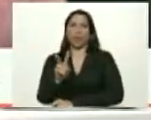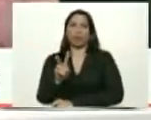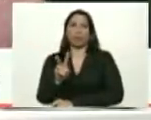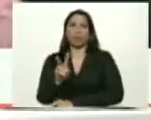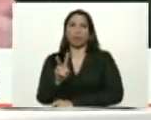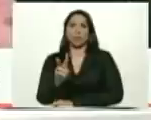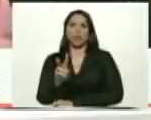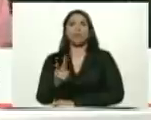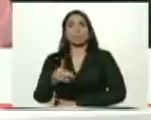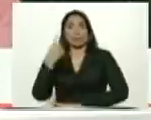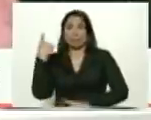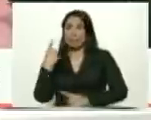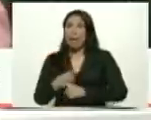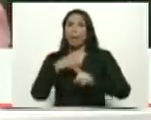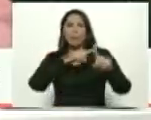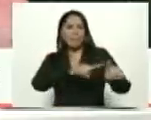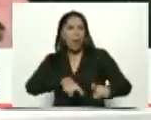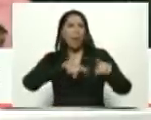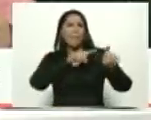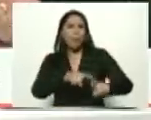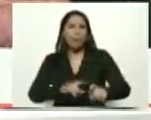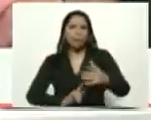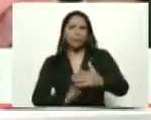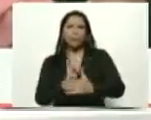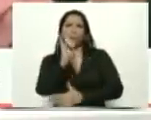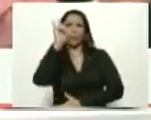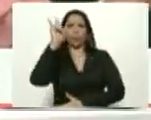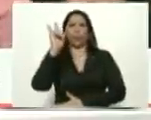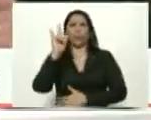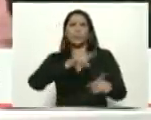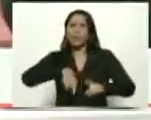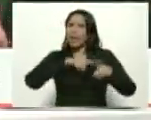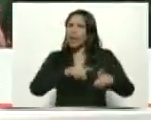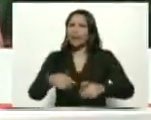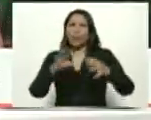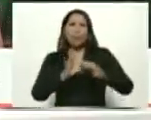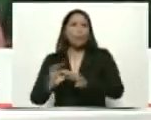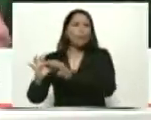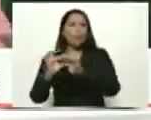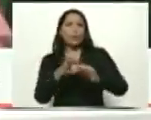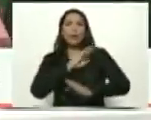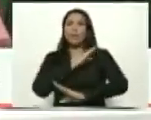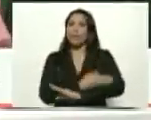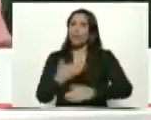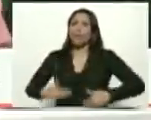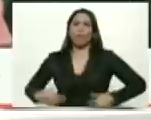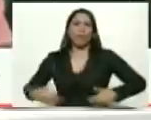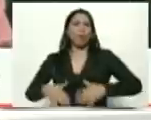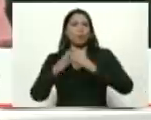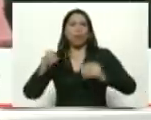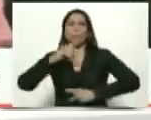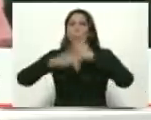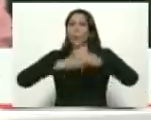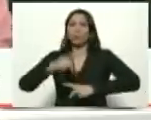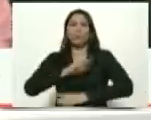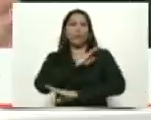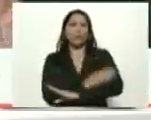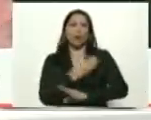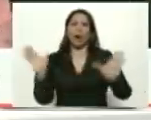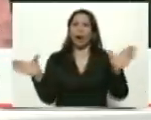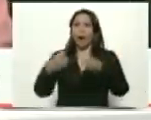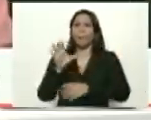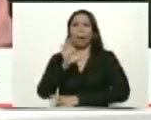que produzca la tierra, es unir esfuerzos de todas las fuerzas productivas, todas las fuerzas productivas del país.